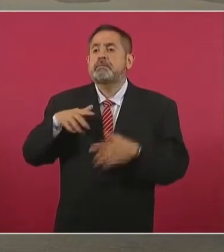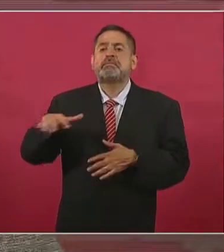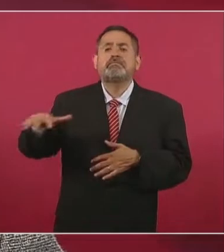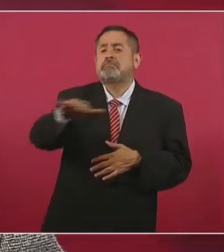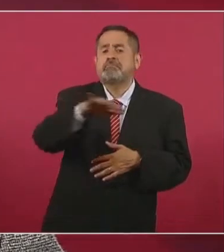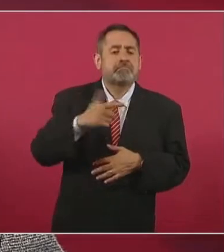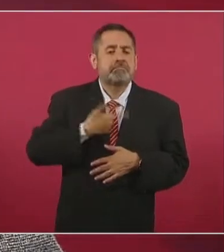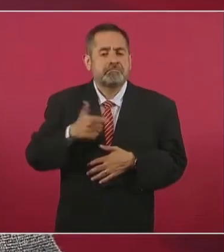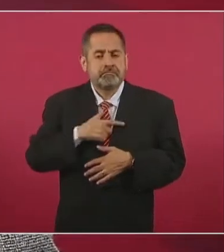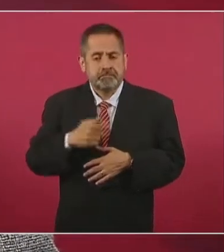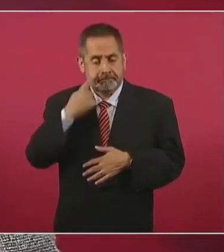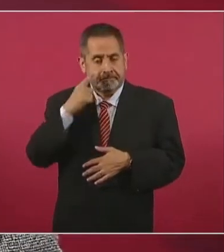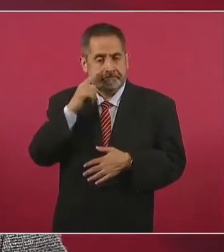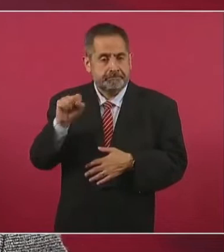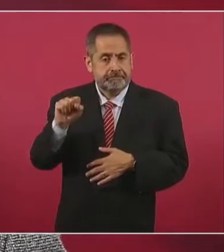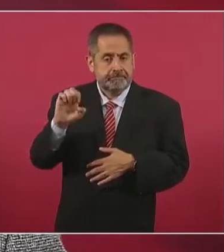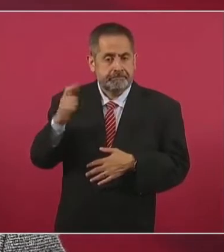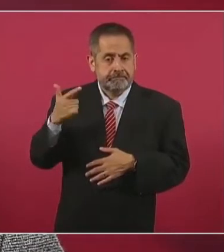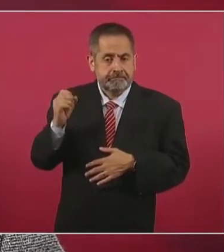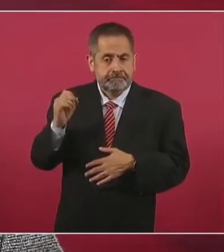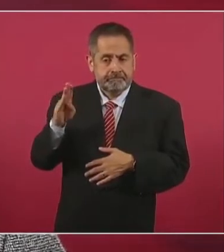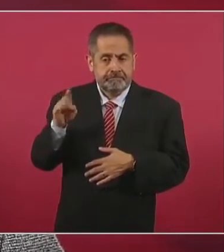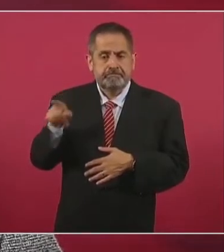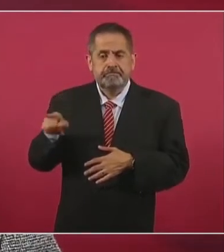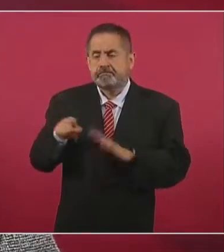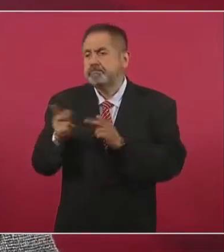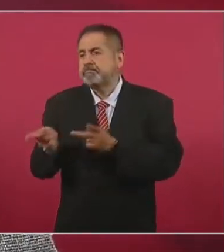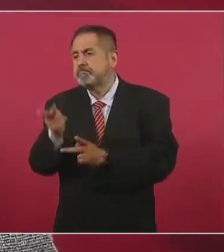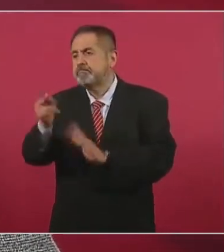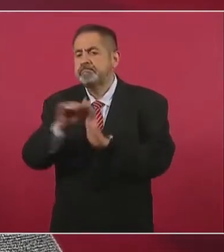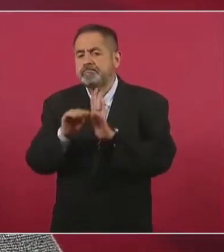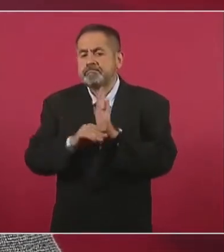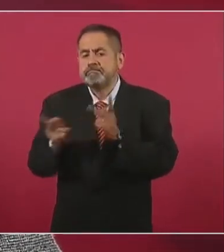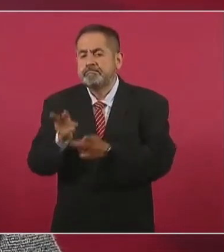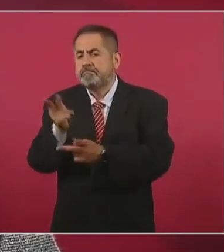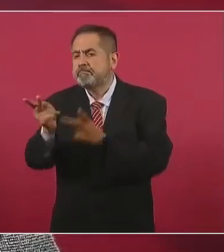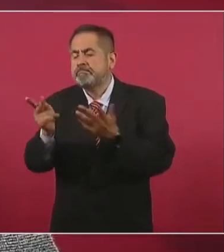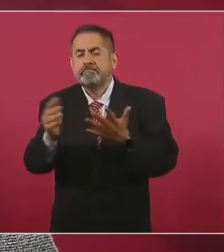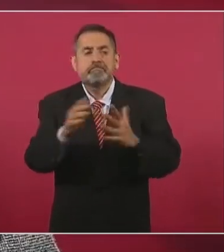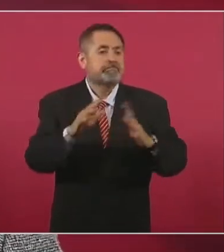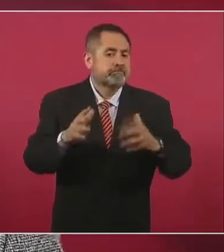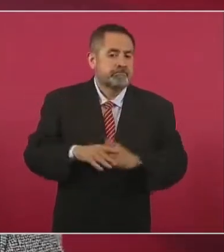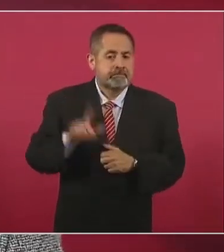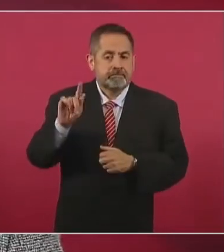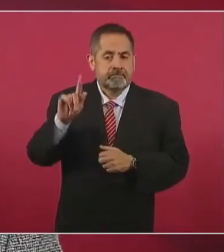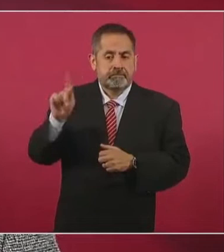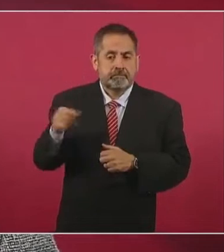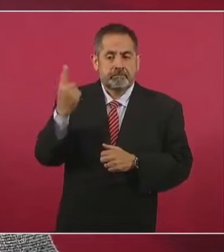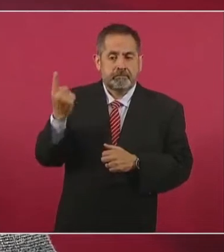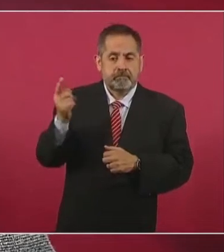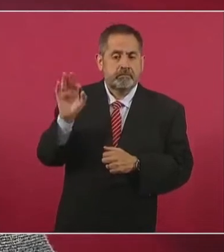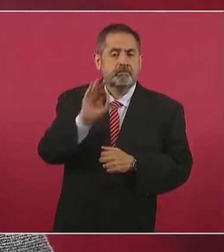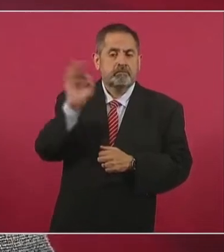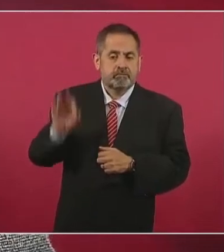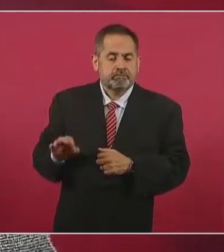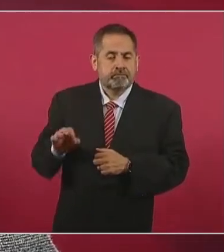la Secretaría de Gobernación hizo una medición, una encuesta, y hay un 71%